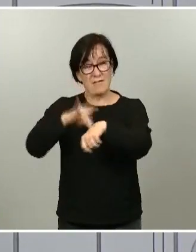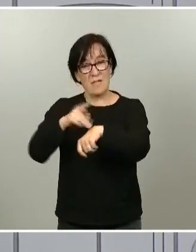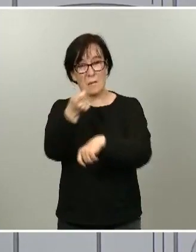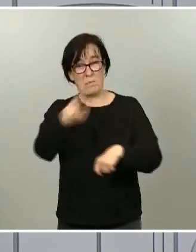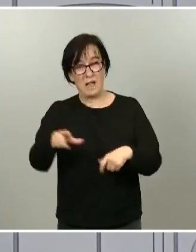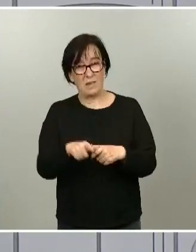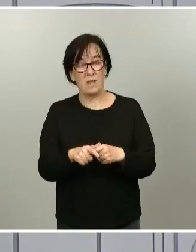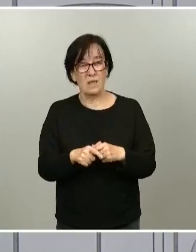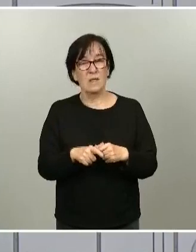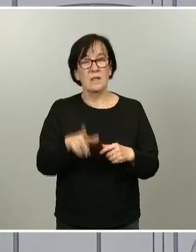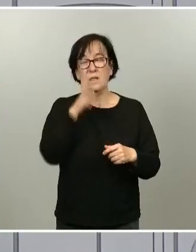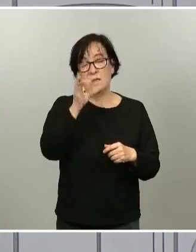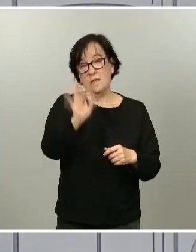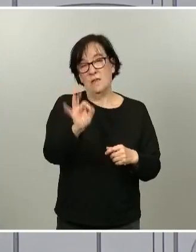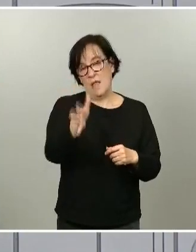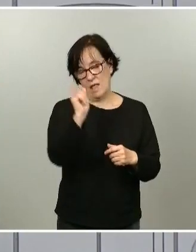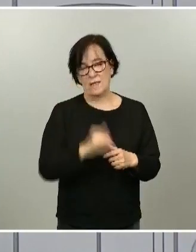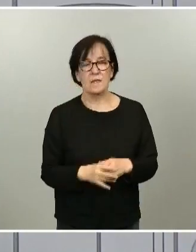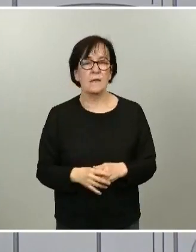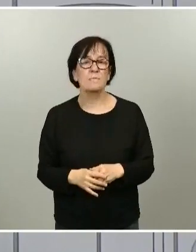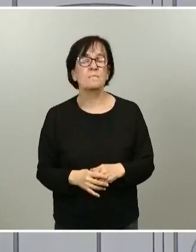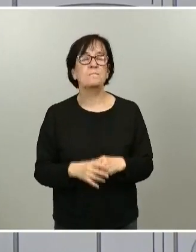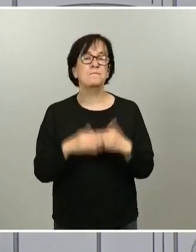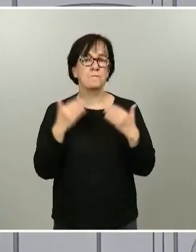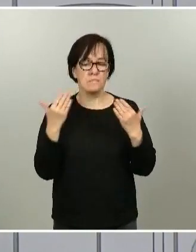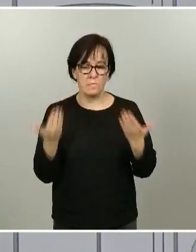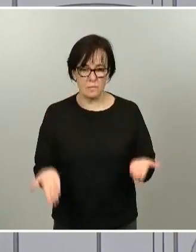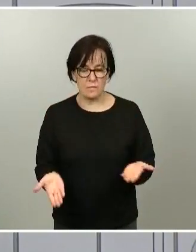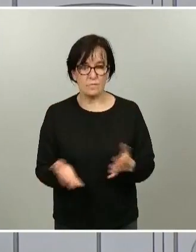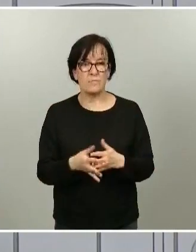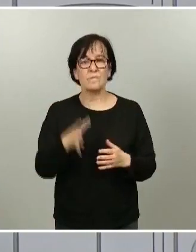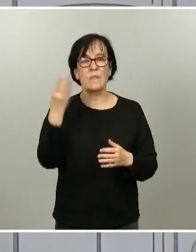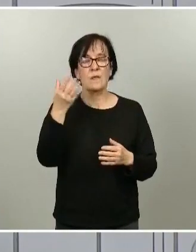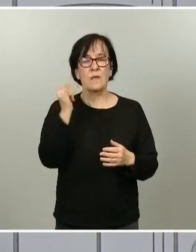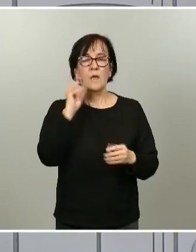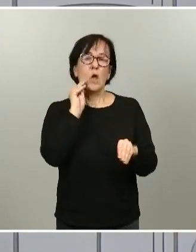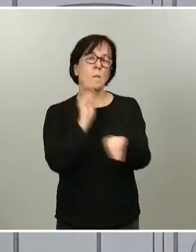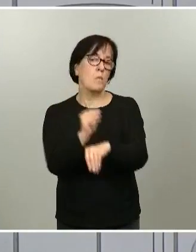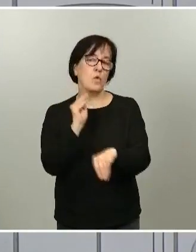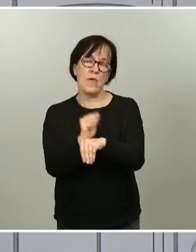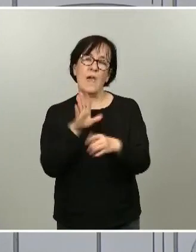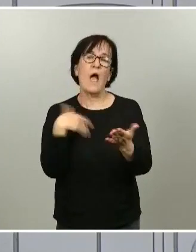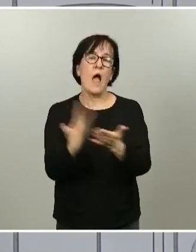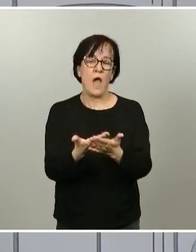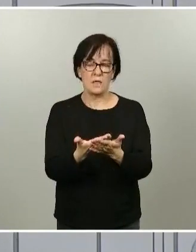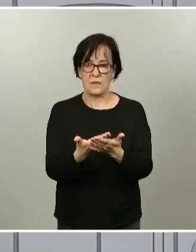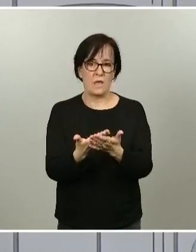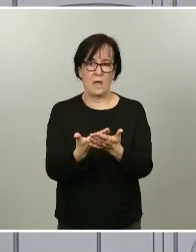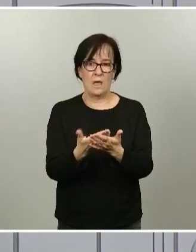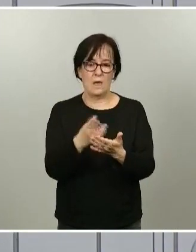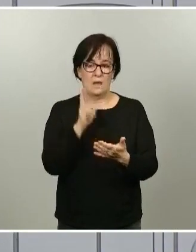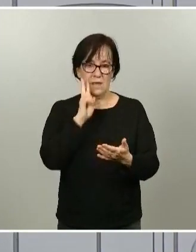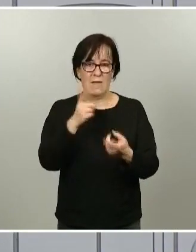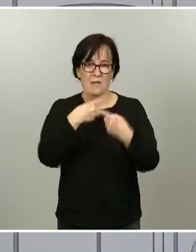y probablemente existe. En todo caso, hay que tener mucha prudencia hasta que no se demuestre lo contrario. Es uno de